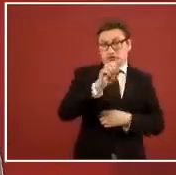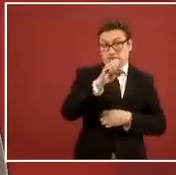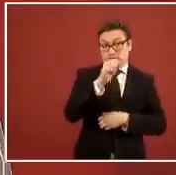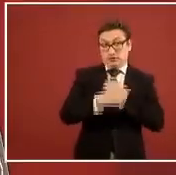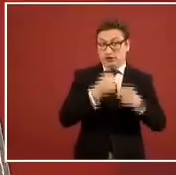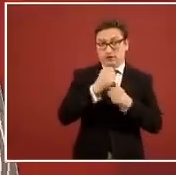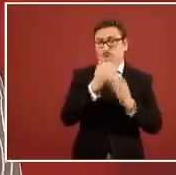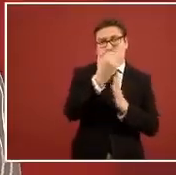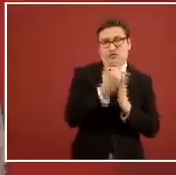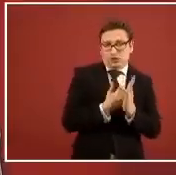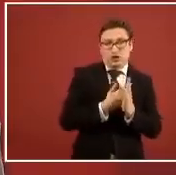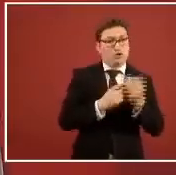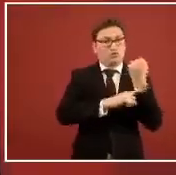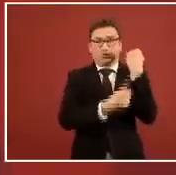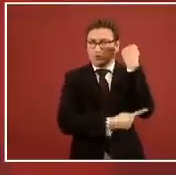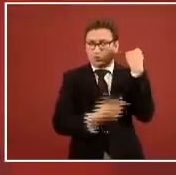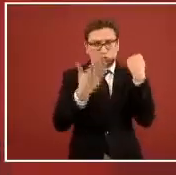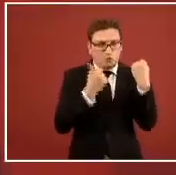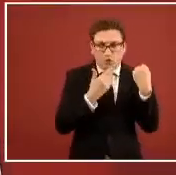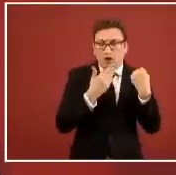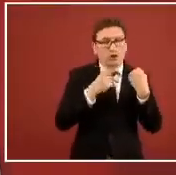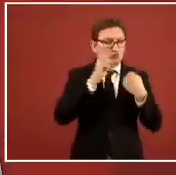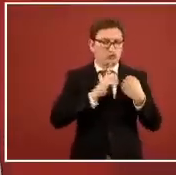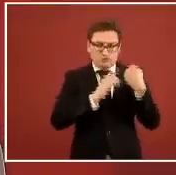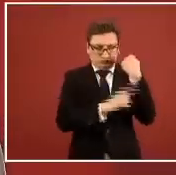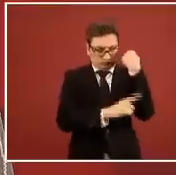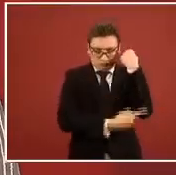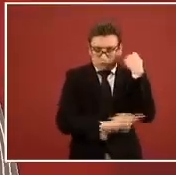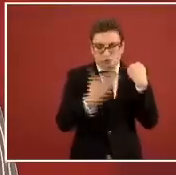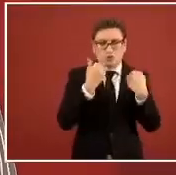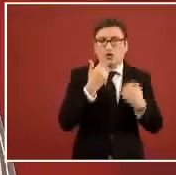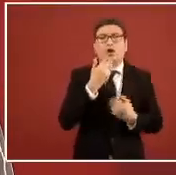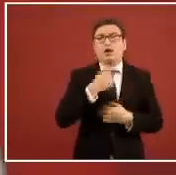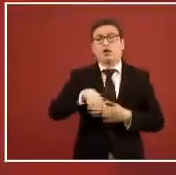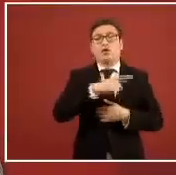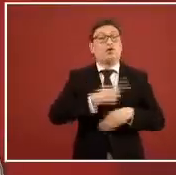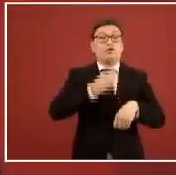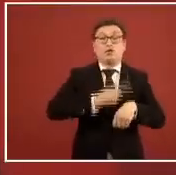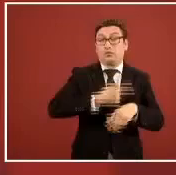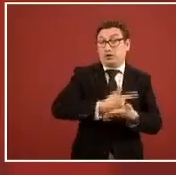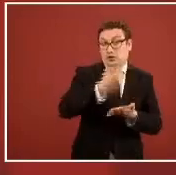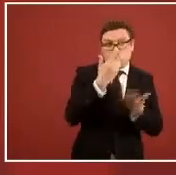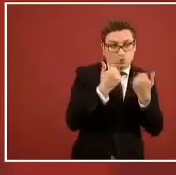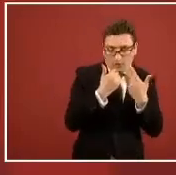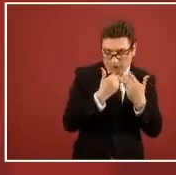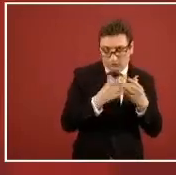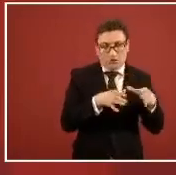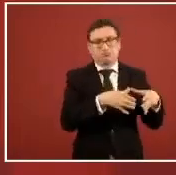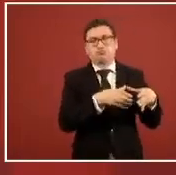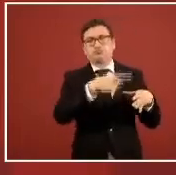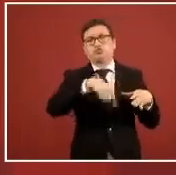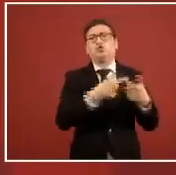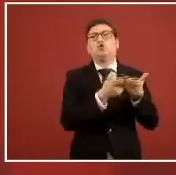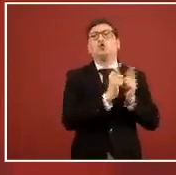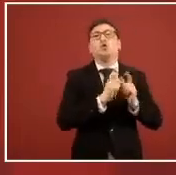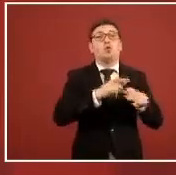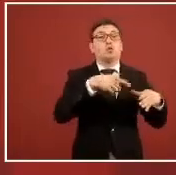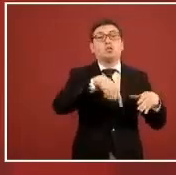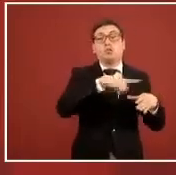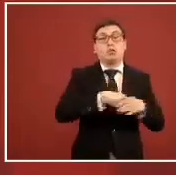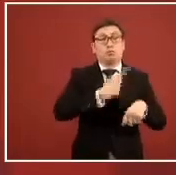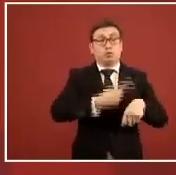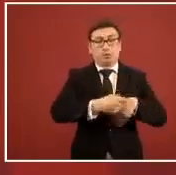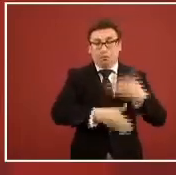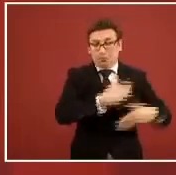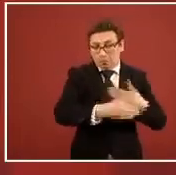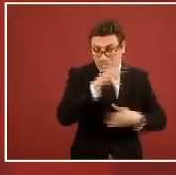años que no estén embarazadas, que no sean mujeres embarazadas y que no tengan enfermedades crónicas. Estas personas, su riesgo de complicarse es tan